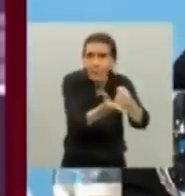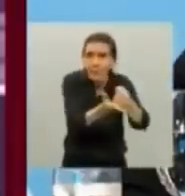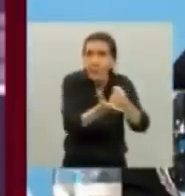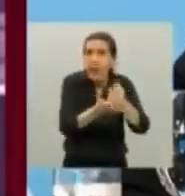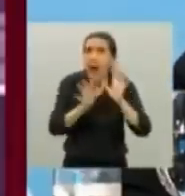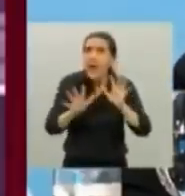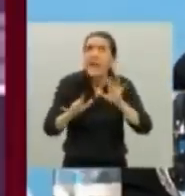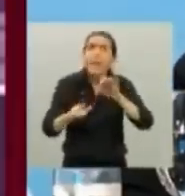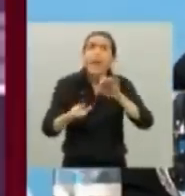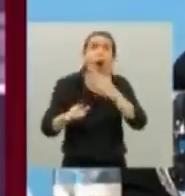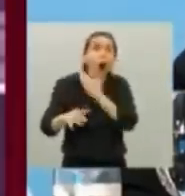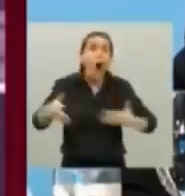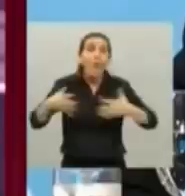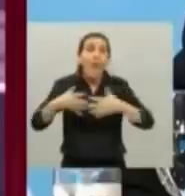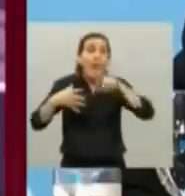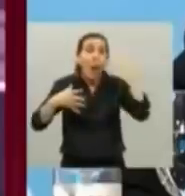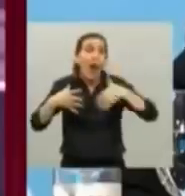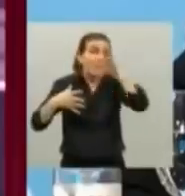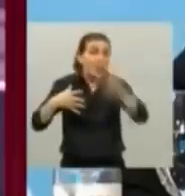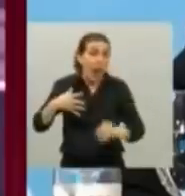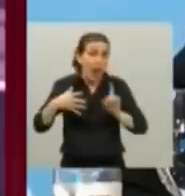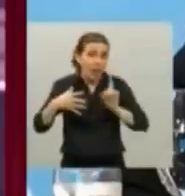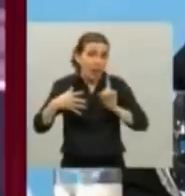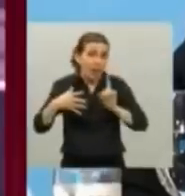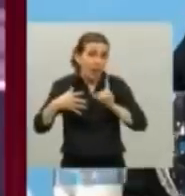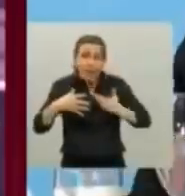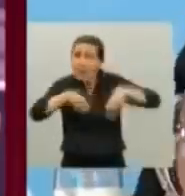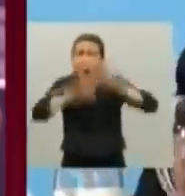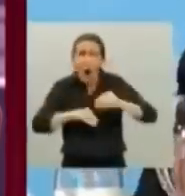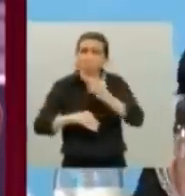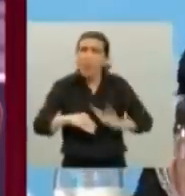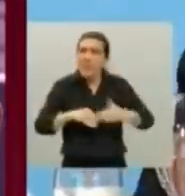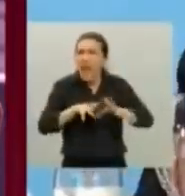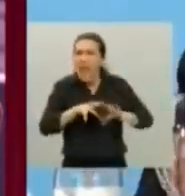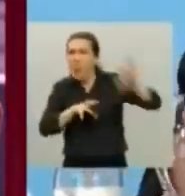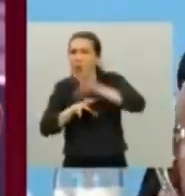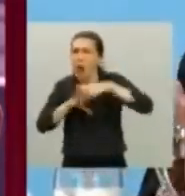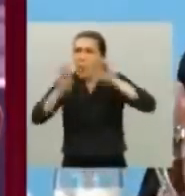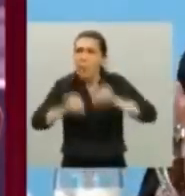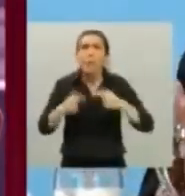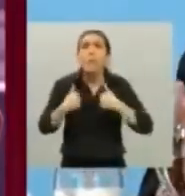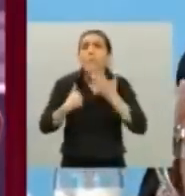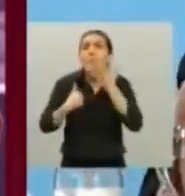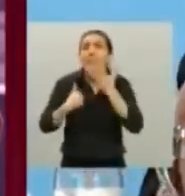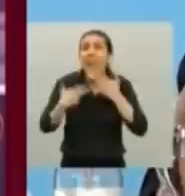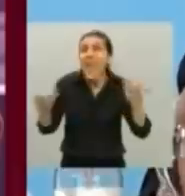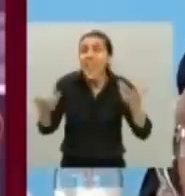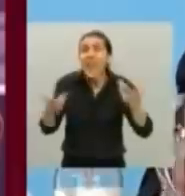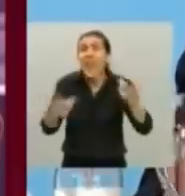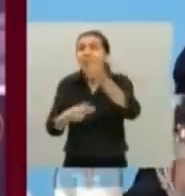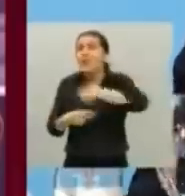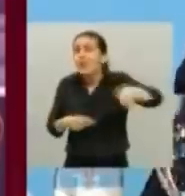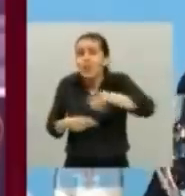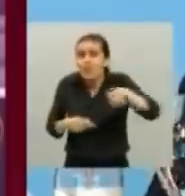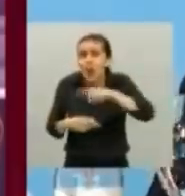impuestos tampoco con lo cual mandaban miles de empresas a la quiebra les pareció interesante de repartir y